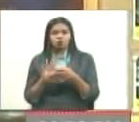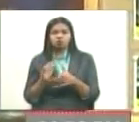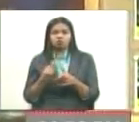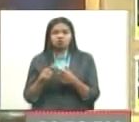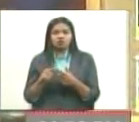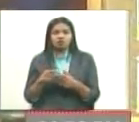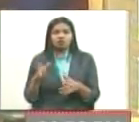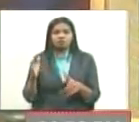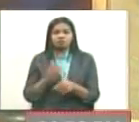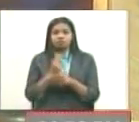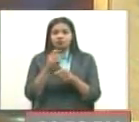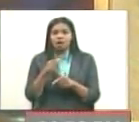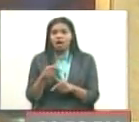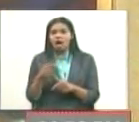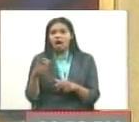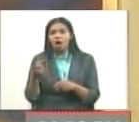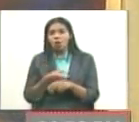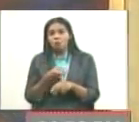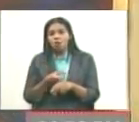Venezuela.